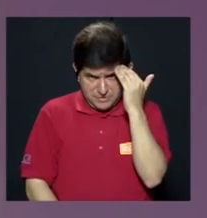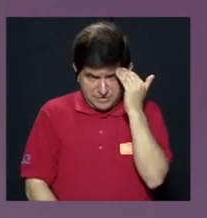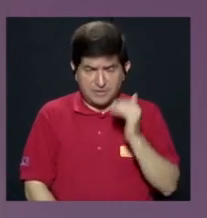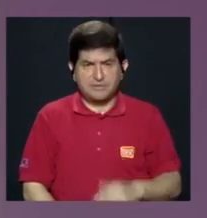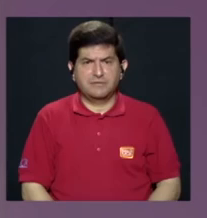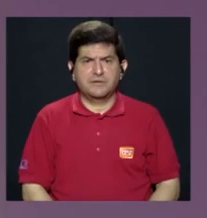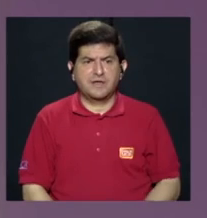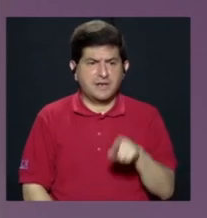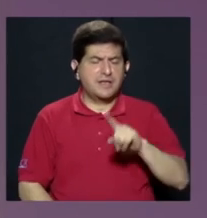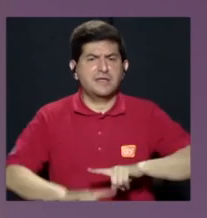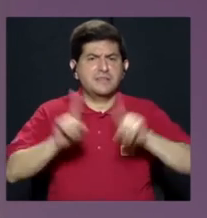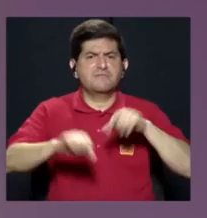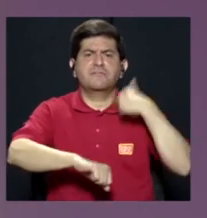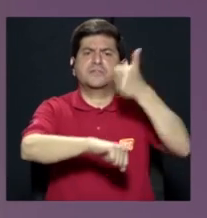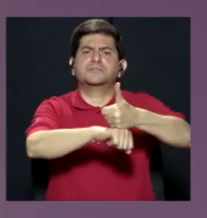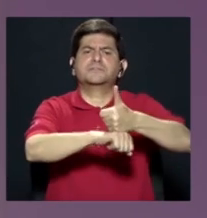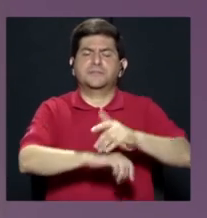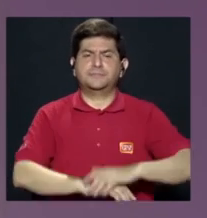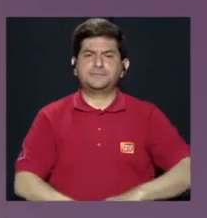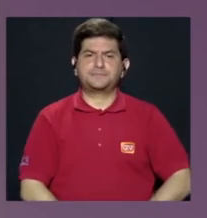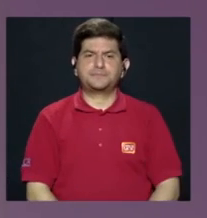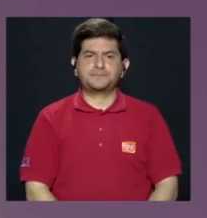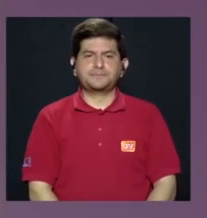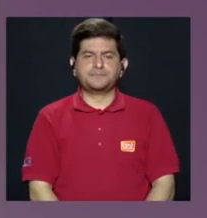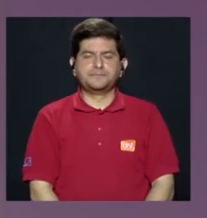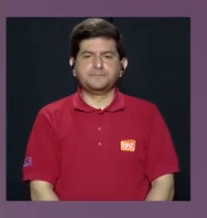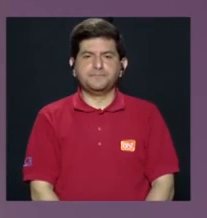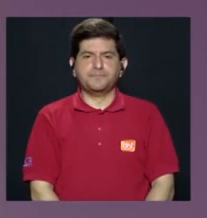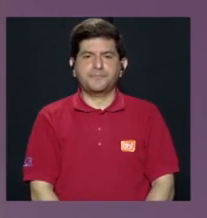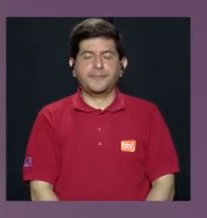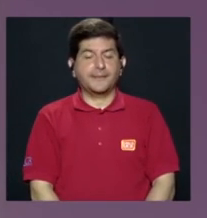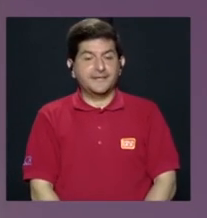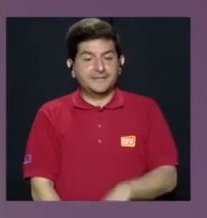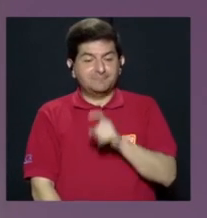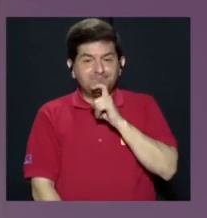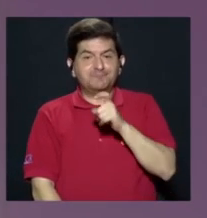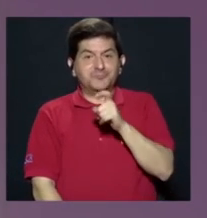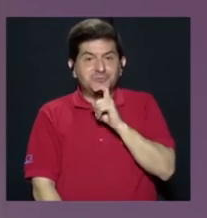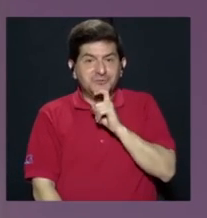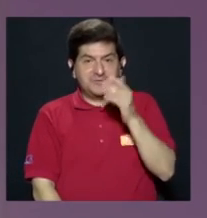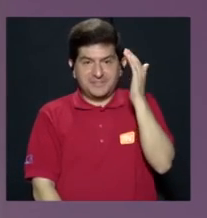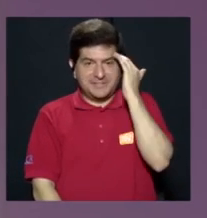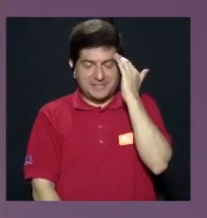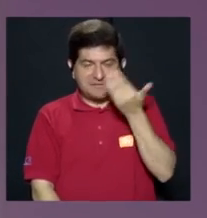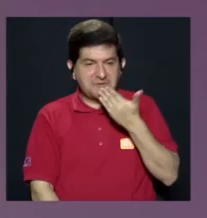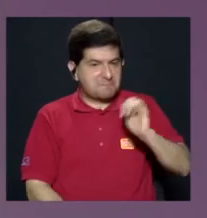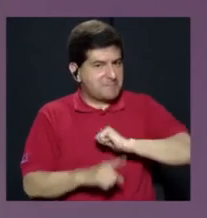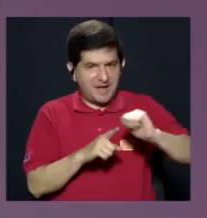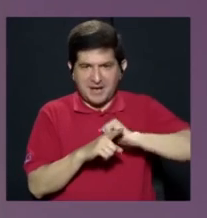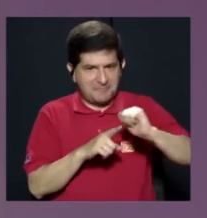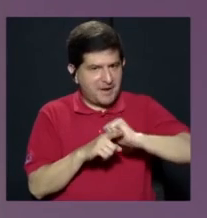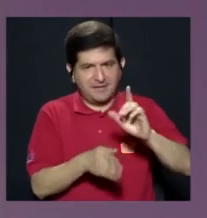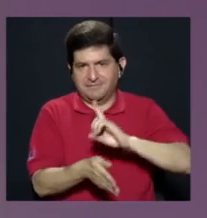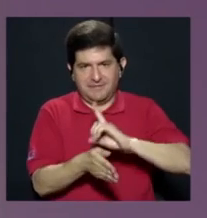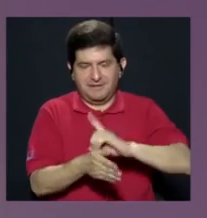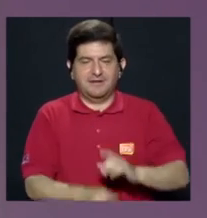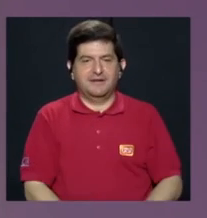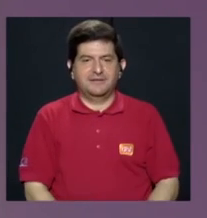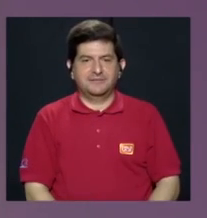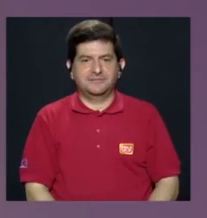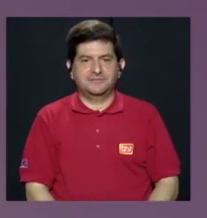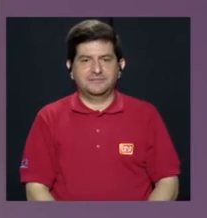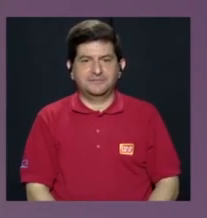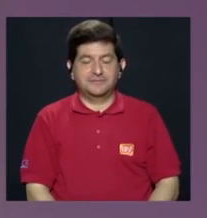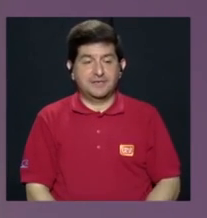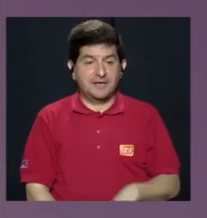esa diferencia? Pues es muy difícil ya saber si es una mala praxis, ¿verdad? Uh-huh. Entonces ya al saber si